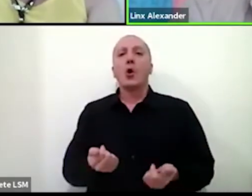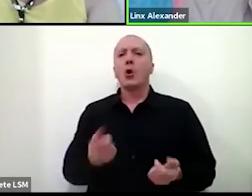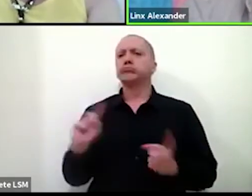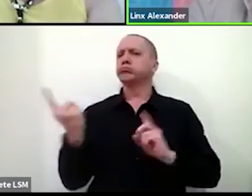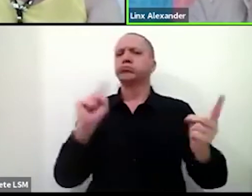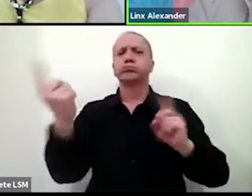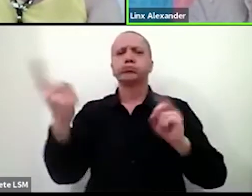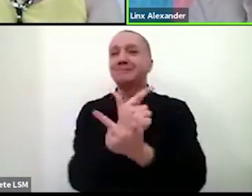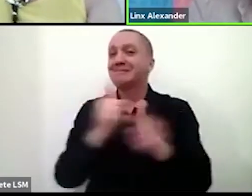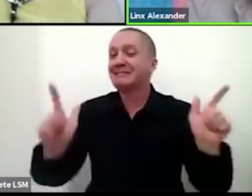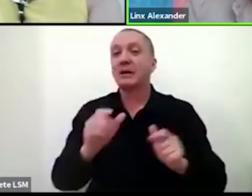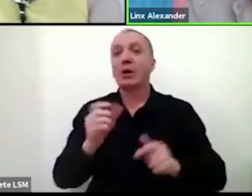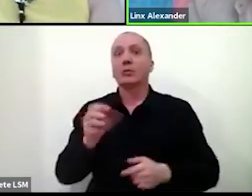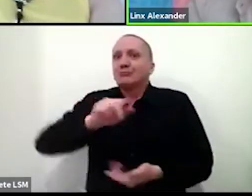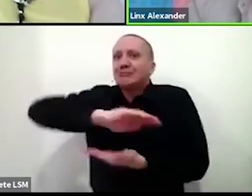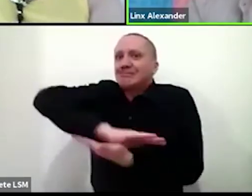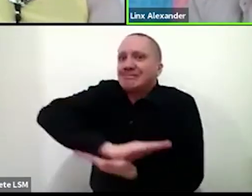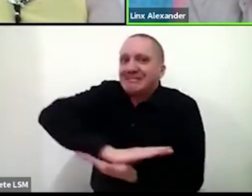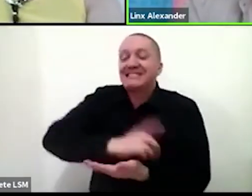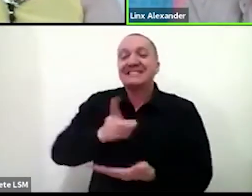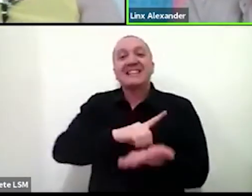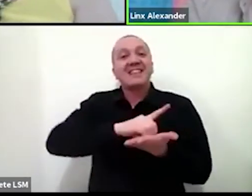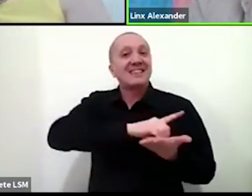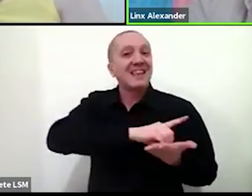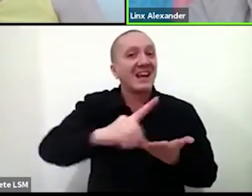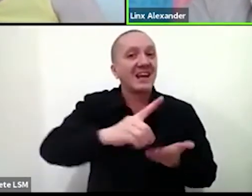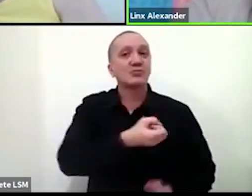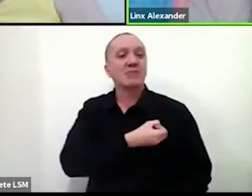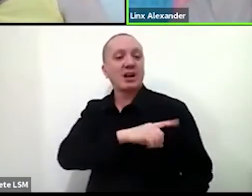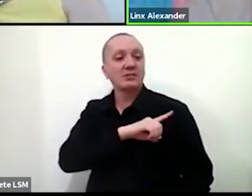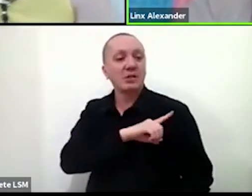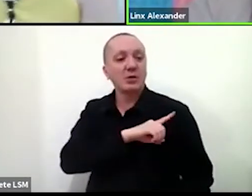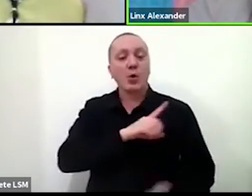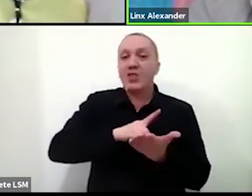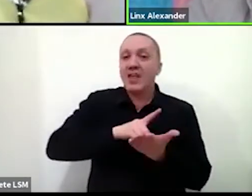otros, incluyendo el derecho a la salud y el derecho a la alimentación.